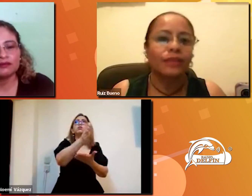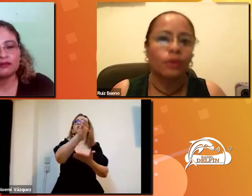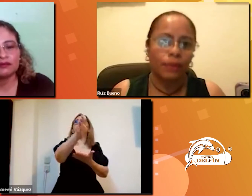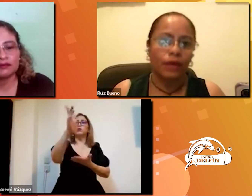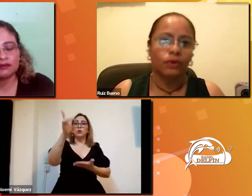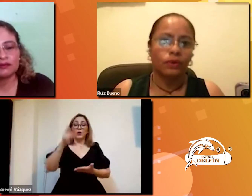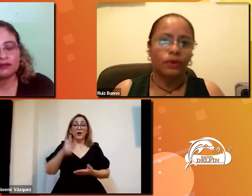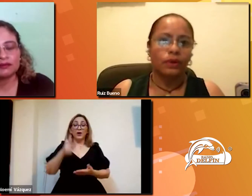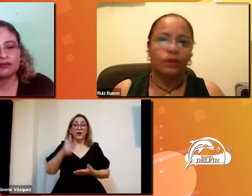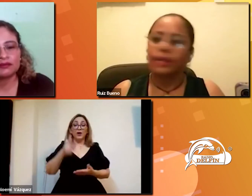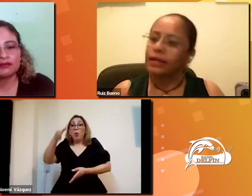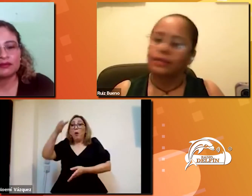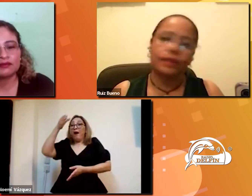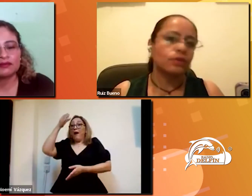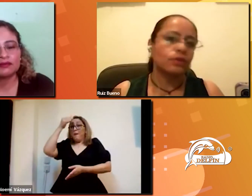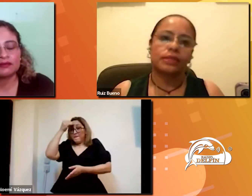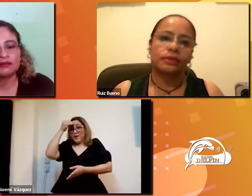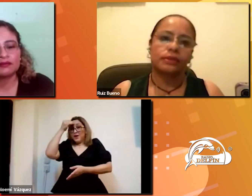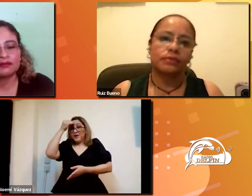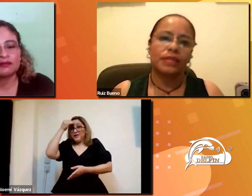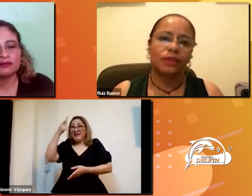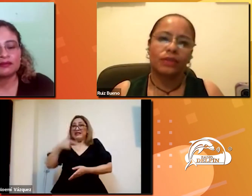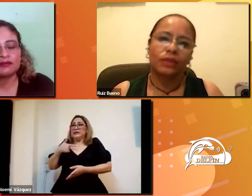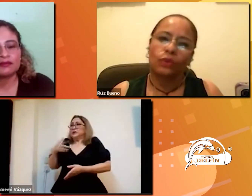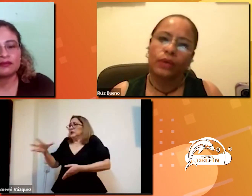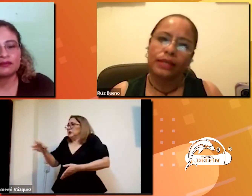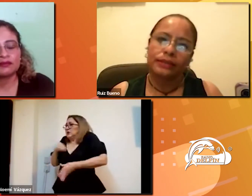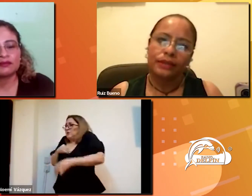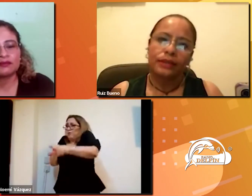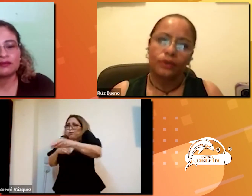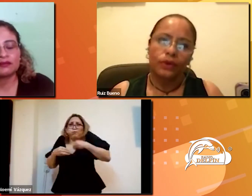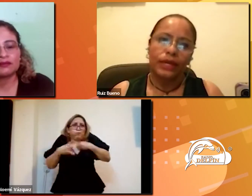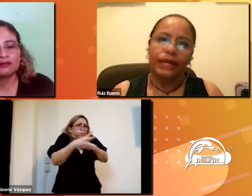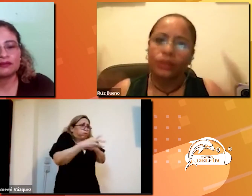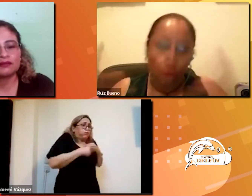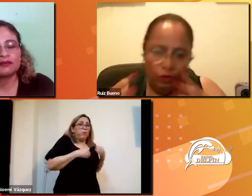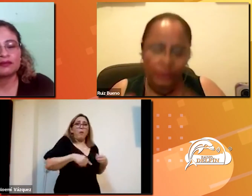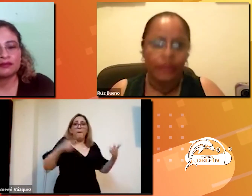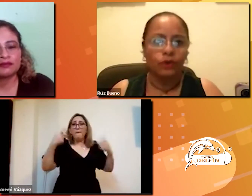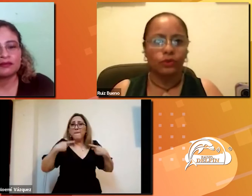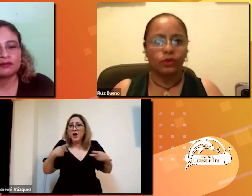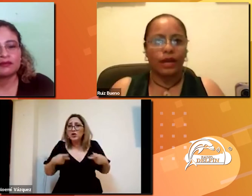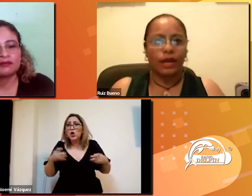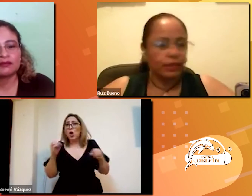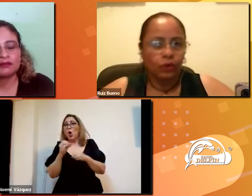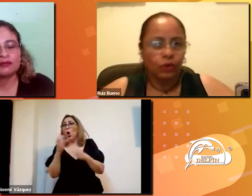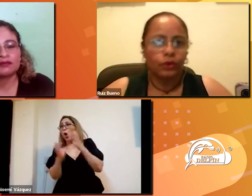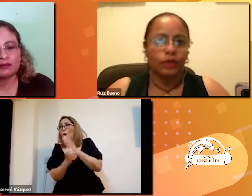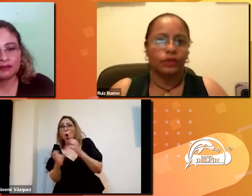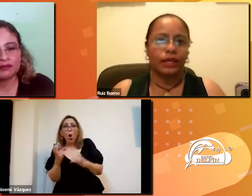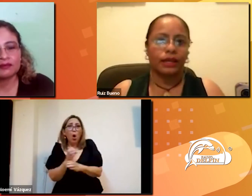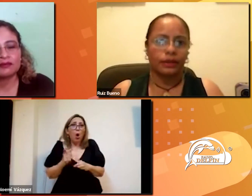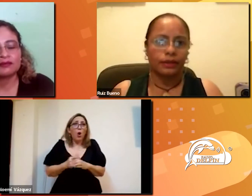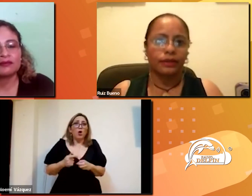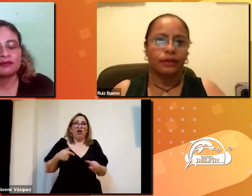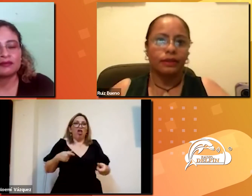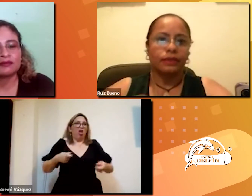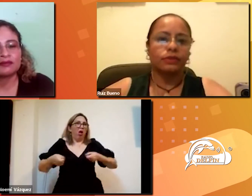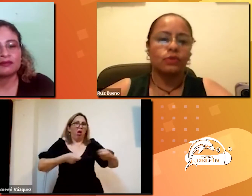tener tanto apego, dejas ir las cosas. Ya no te atoras, ¿no? En que todo lo quiero controlar, en que todo lo quiero